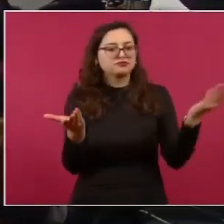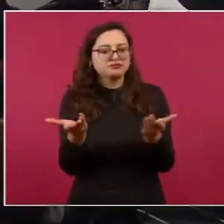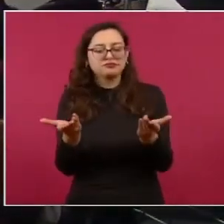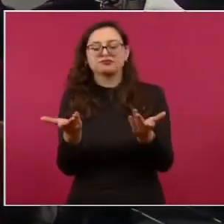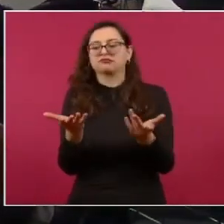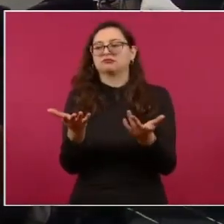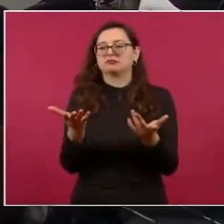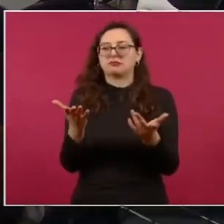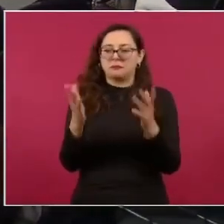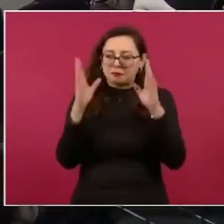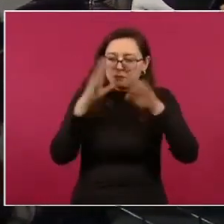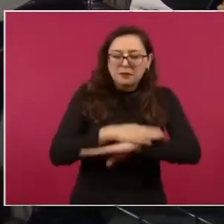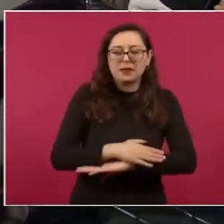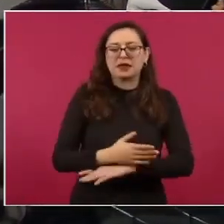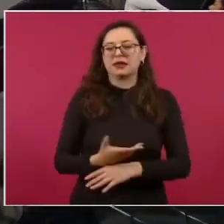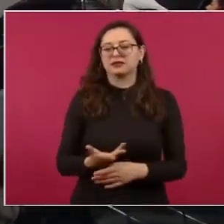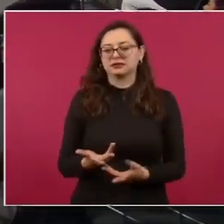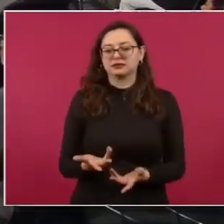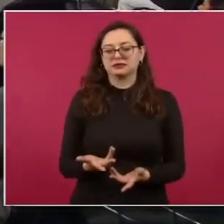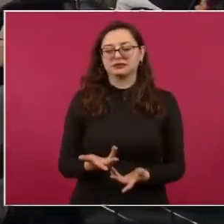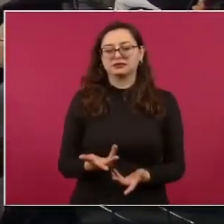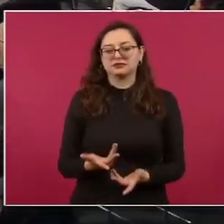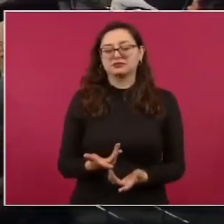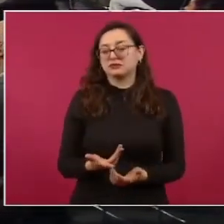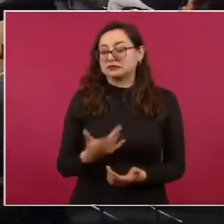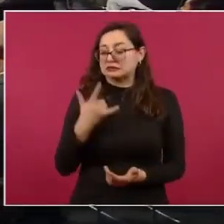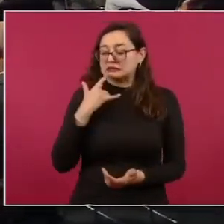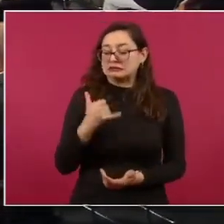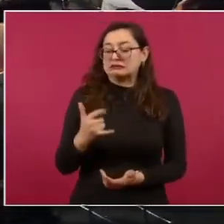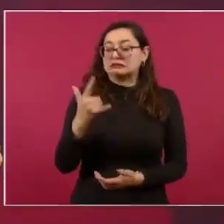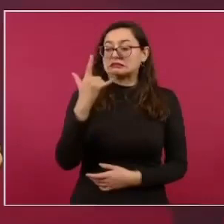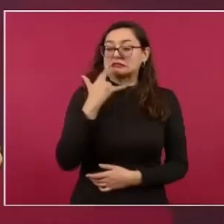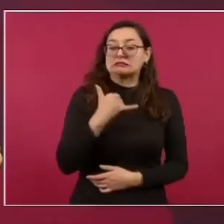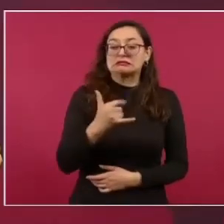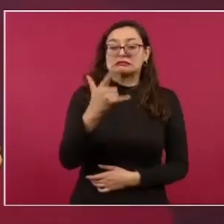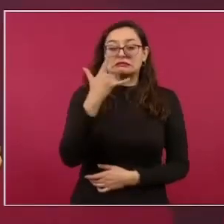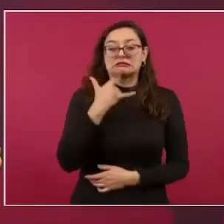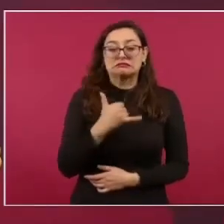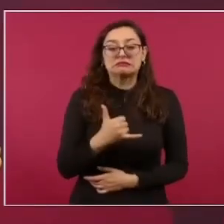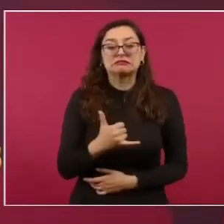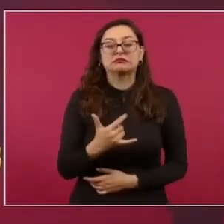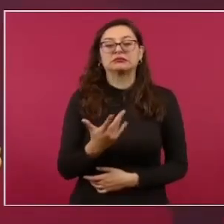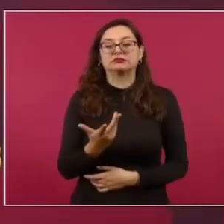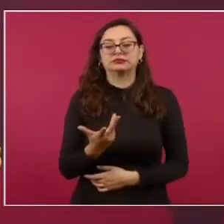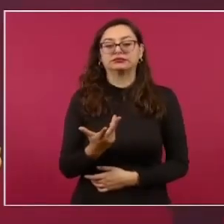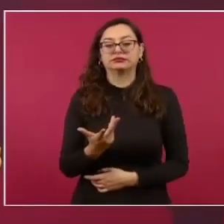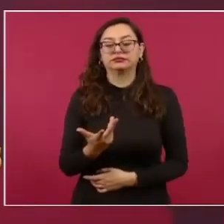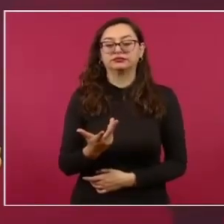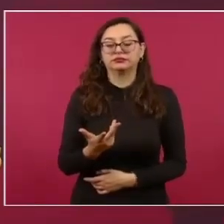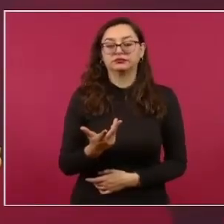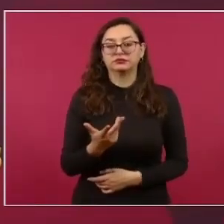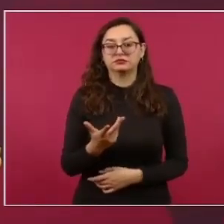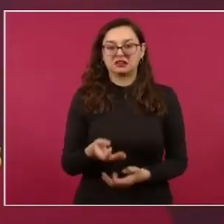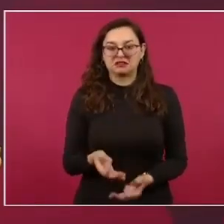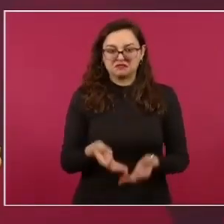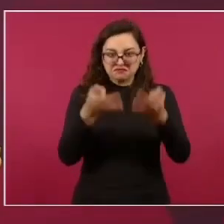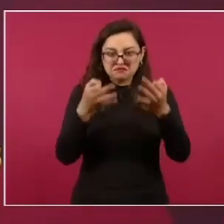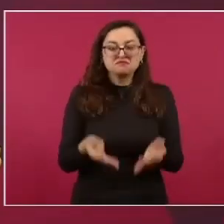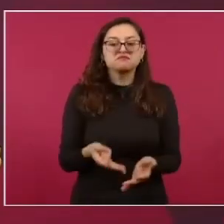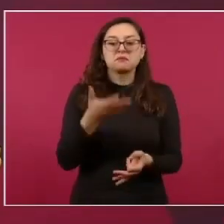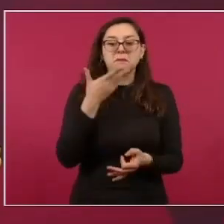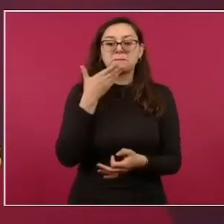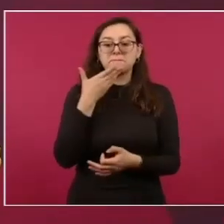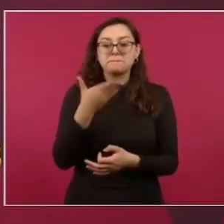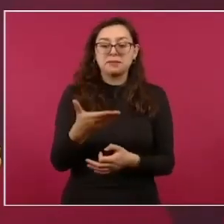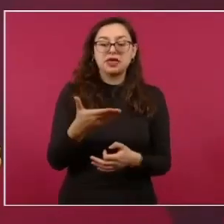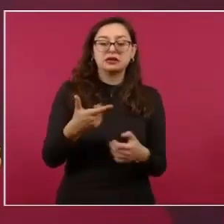duro, se formalizó una mesa técnica, que yo creo que esto es de pues un ejemplo fundamental para